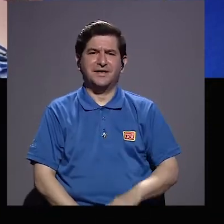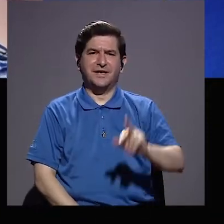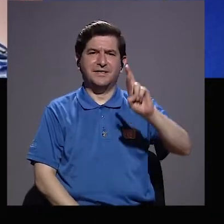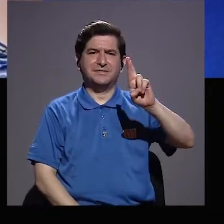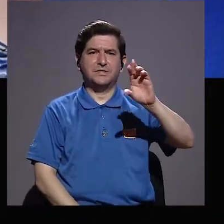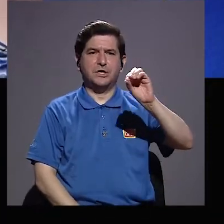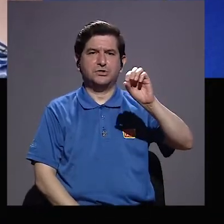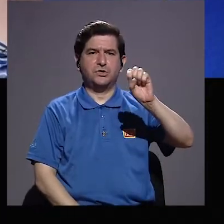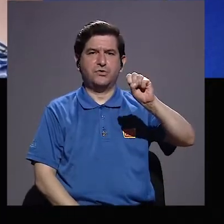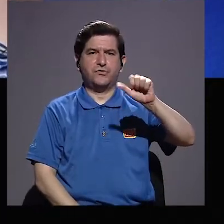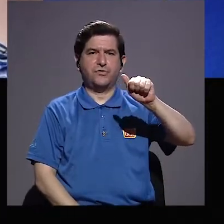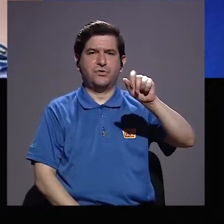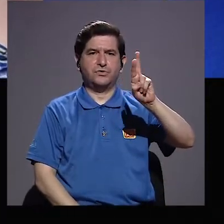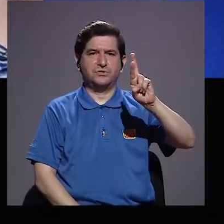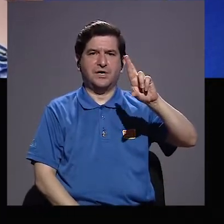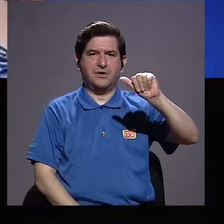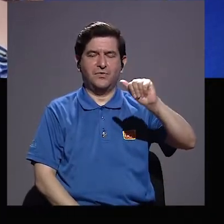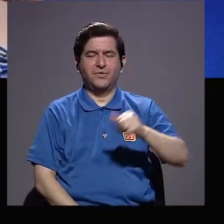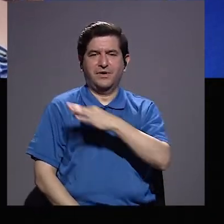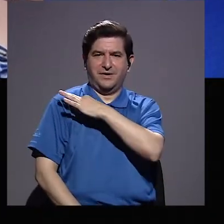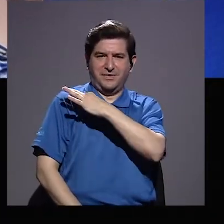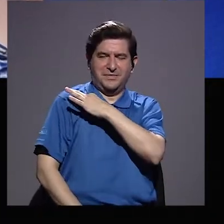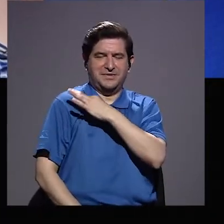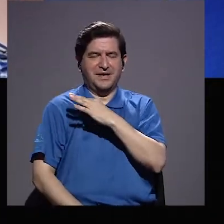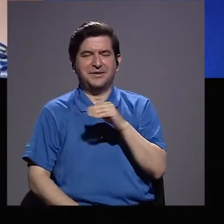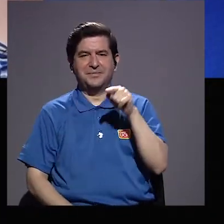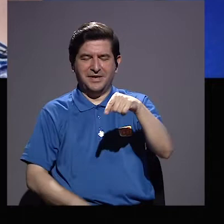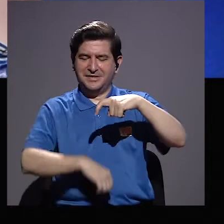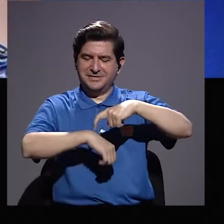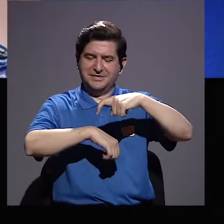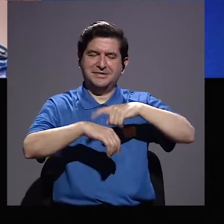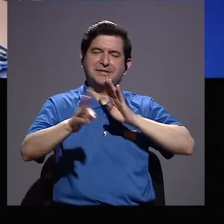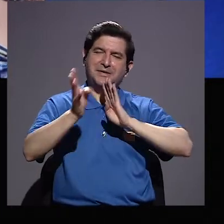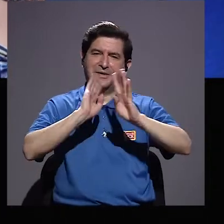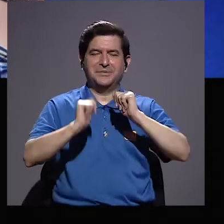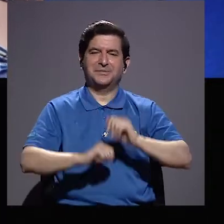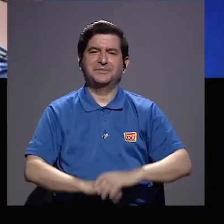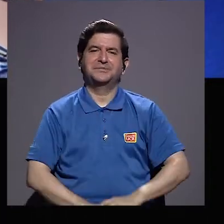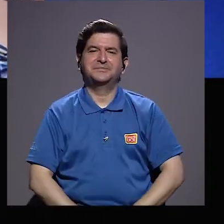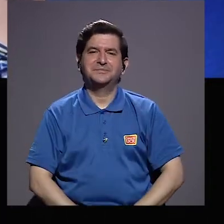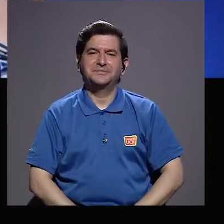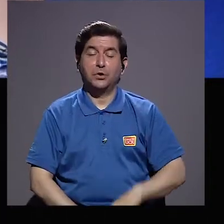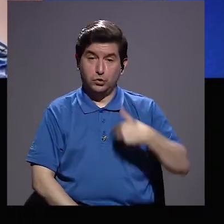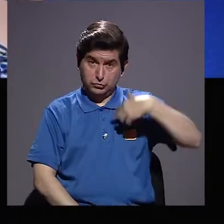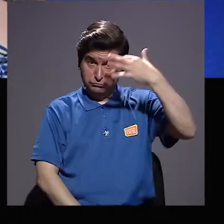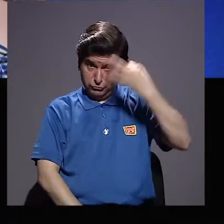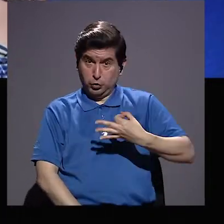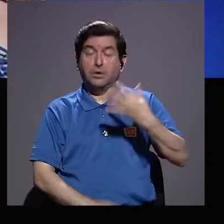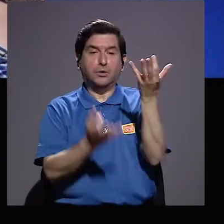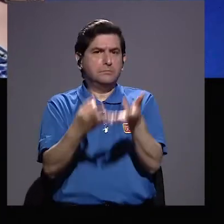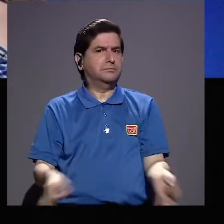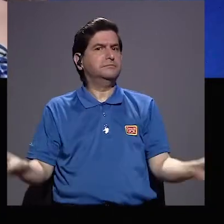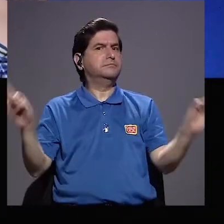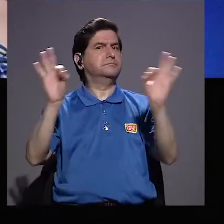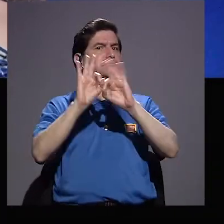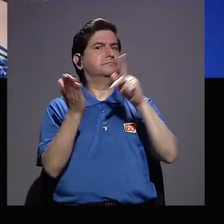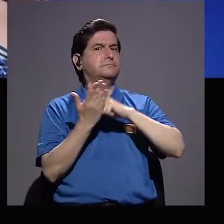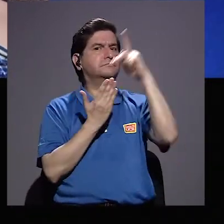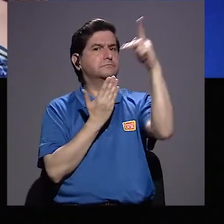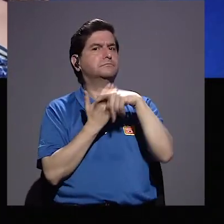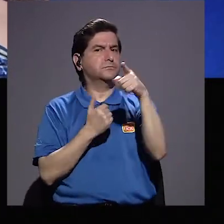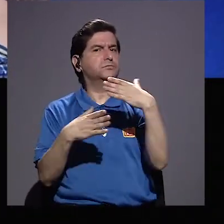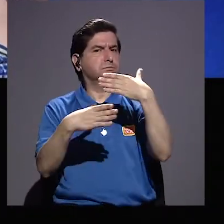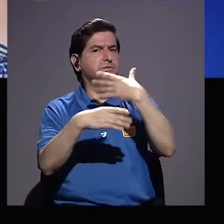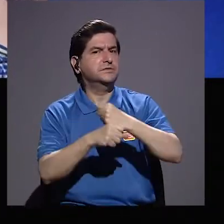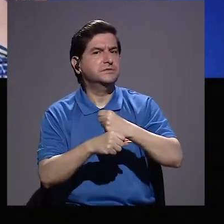Rosaura, a ustedes por invitarme a este rato de charla que creo que es efectivamente importante en el programa